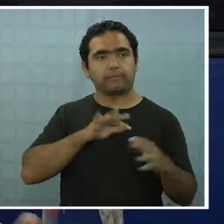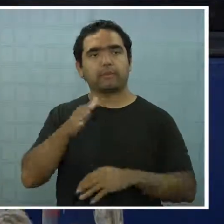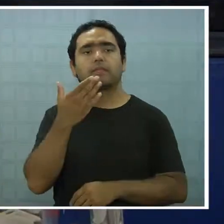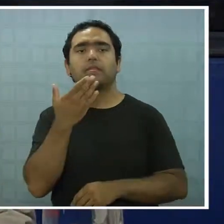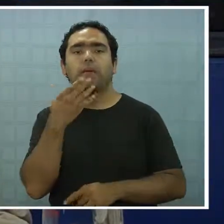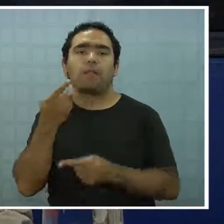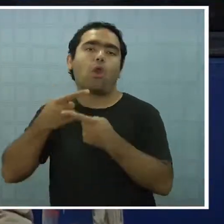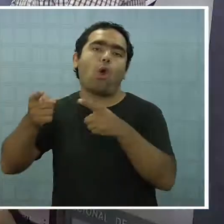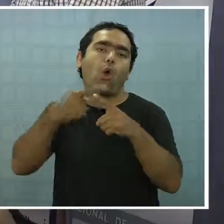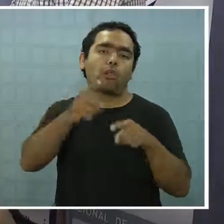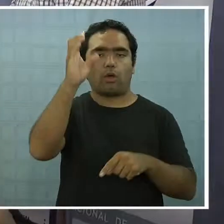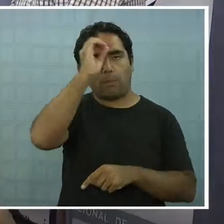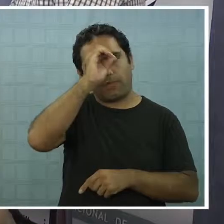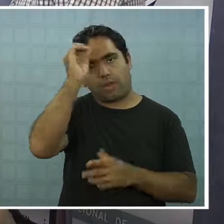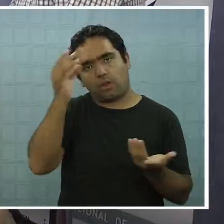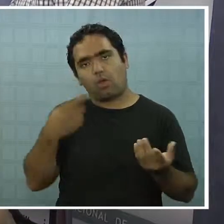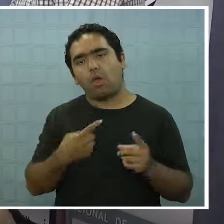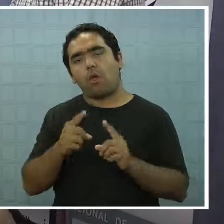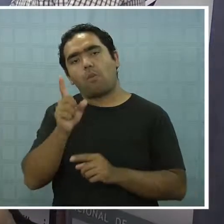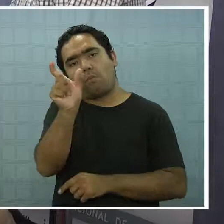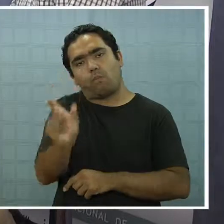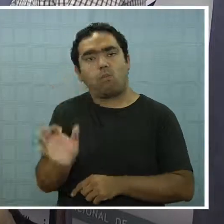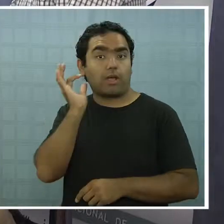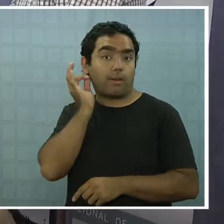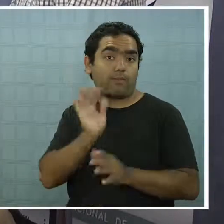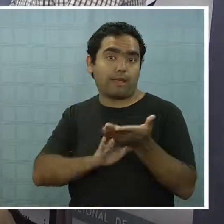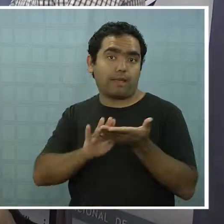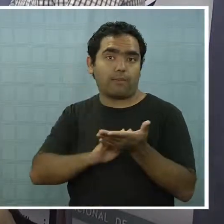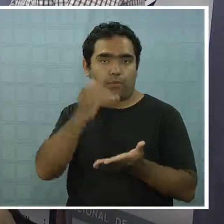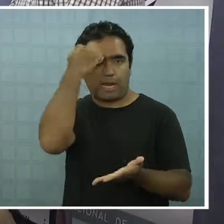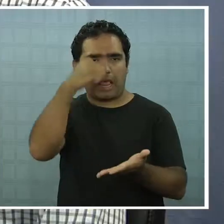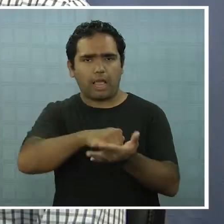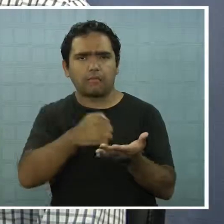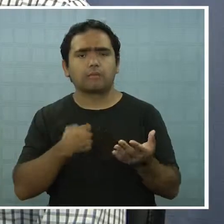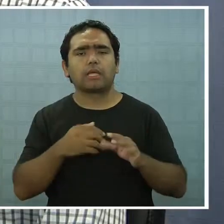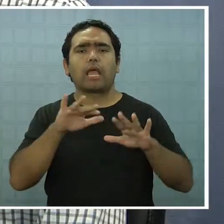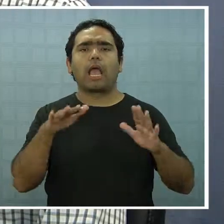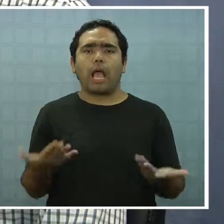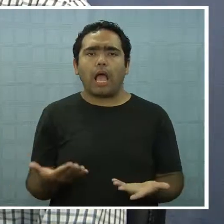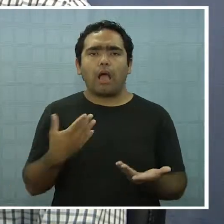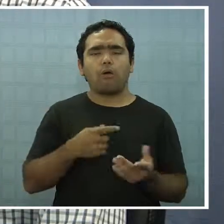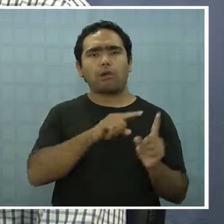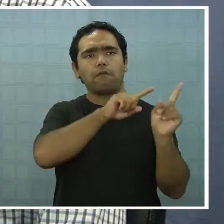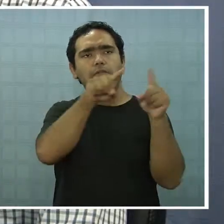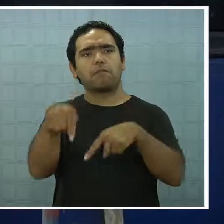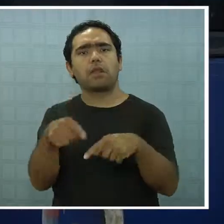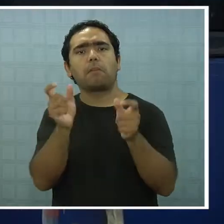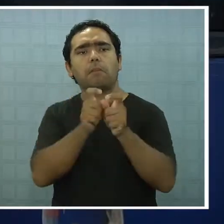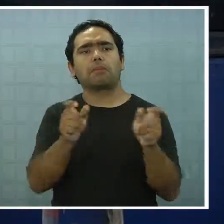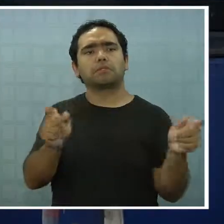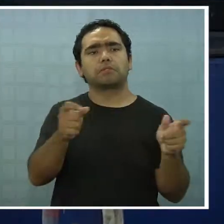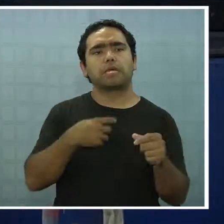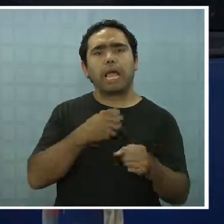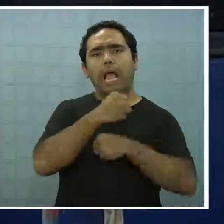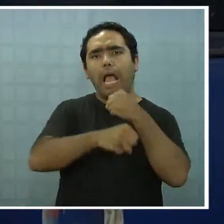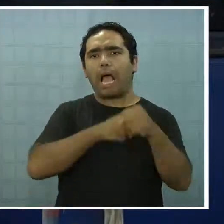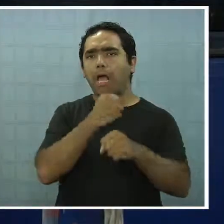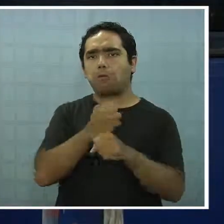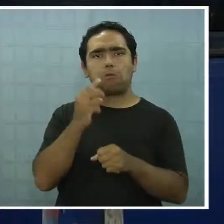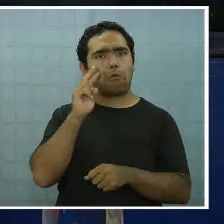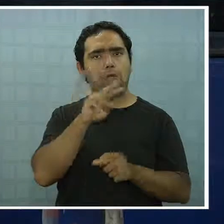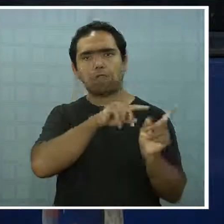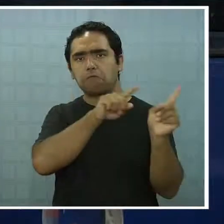siempre hay otras opiniones. Por ahí de repente reclamaba una señora que ahora están apareciendo habitantes en la comuna que antes no llevaban años sin